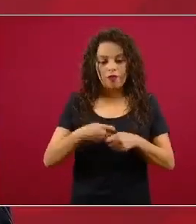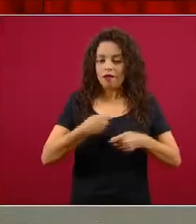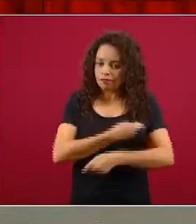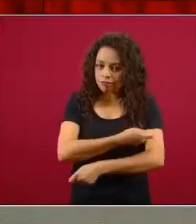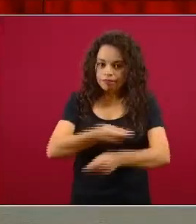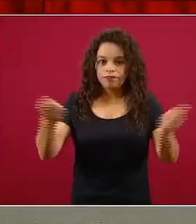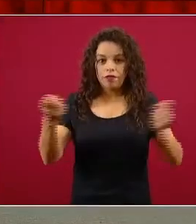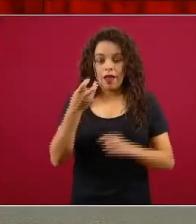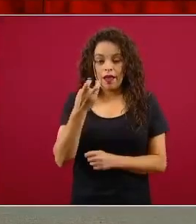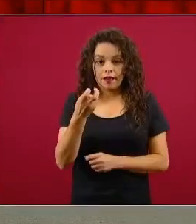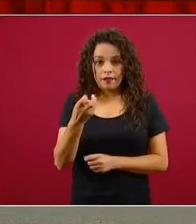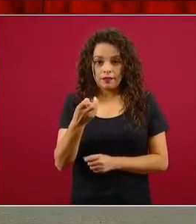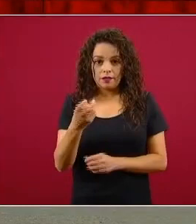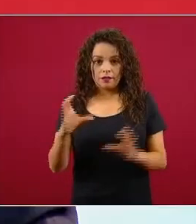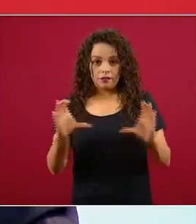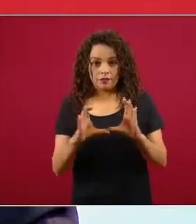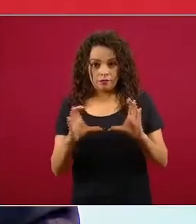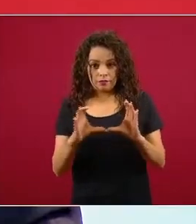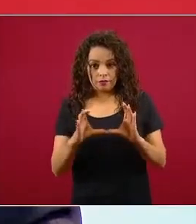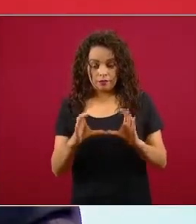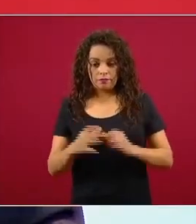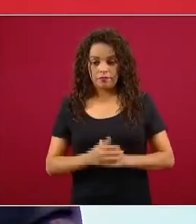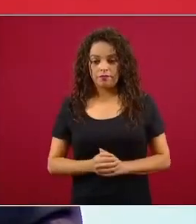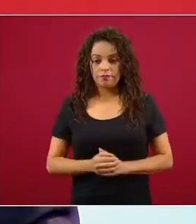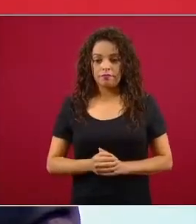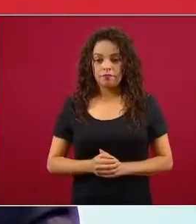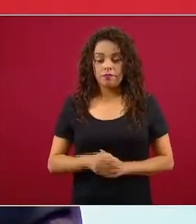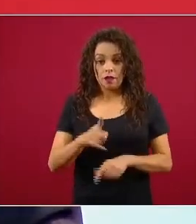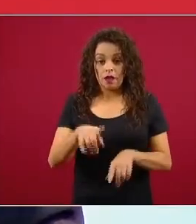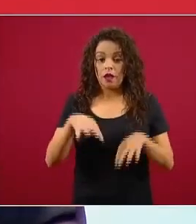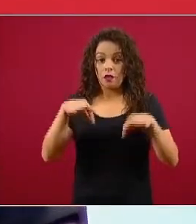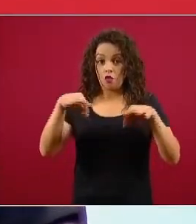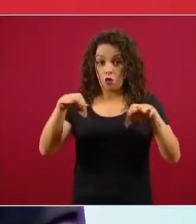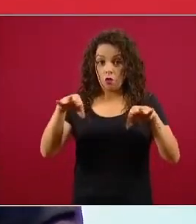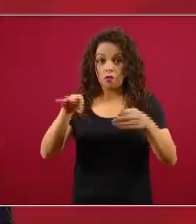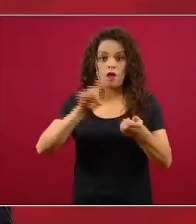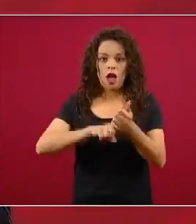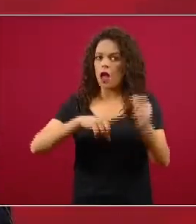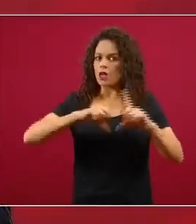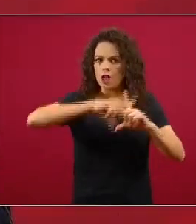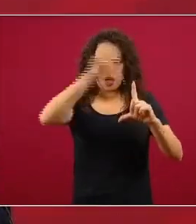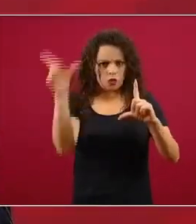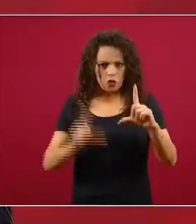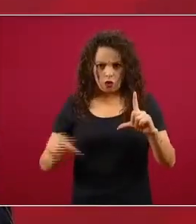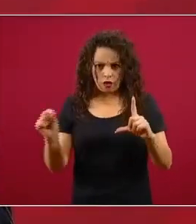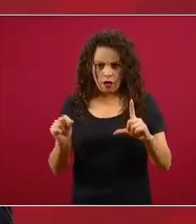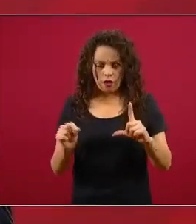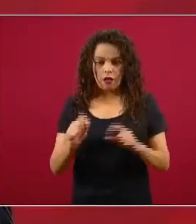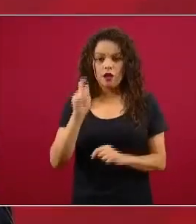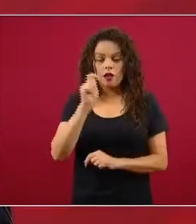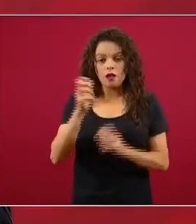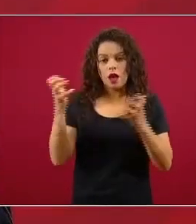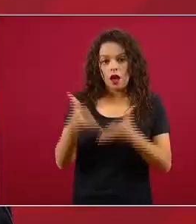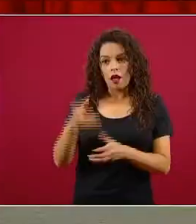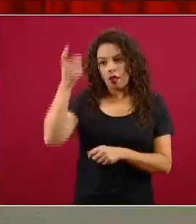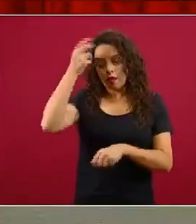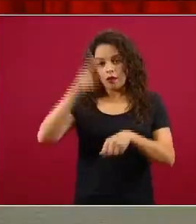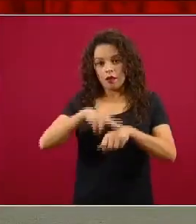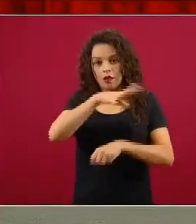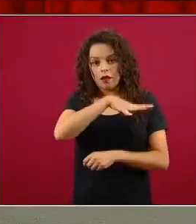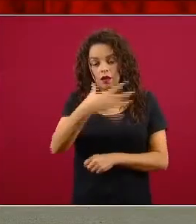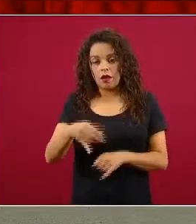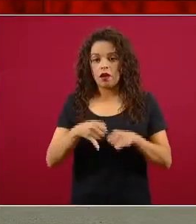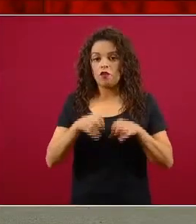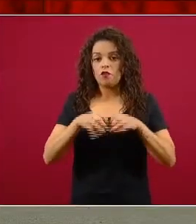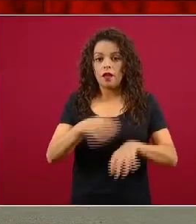defunción. Estos no son específicos de cada entidad, es un documento nacional que emite la Dirección General de Información en Salud de